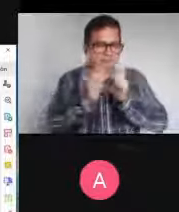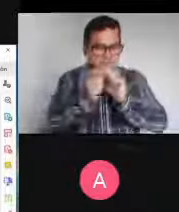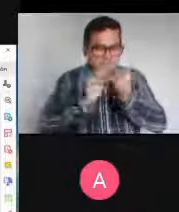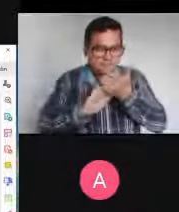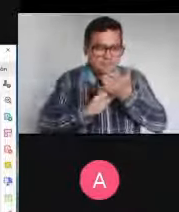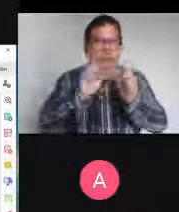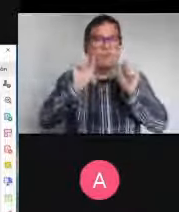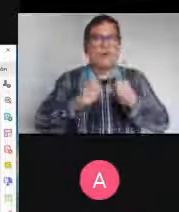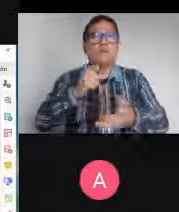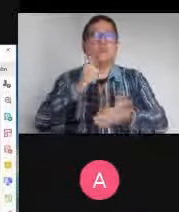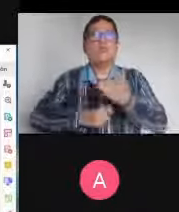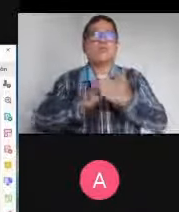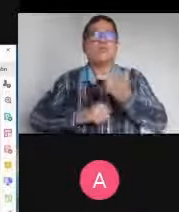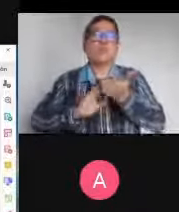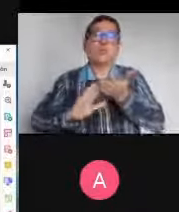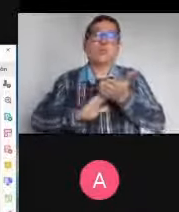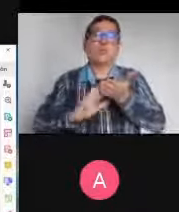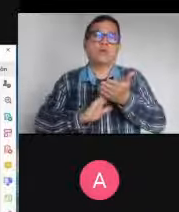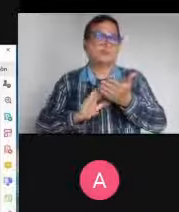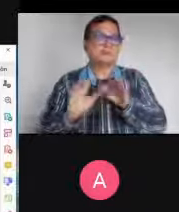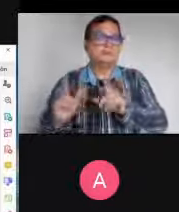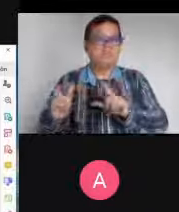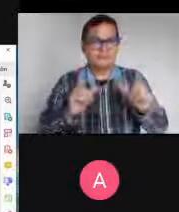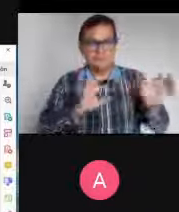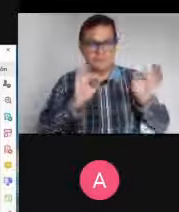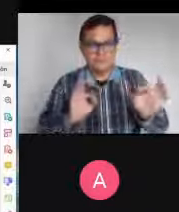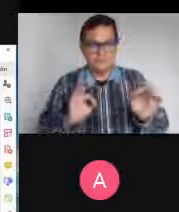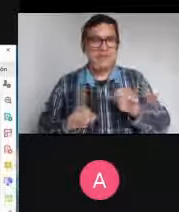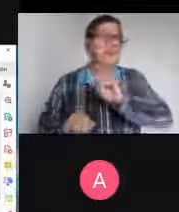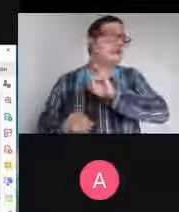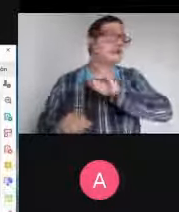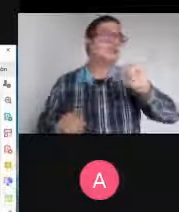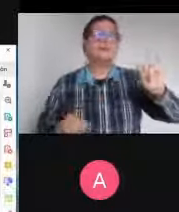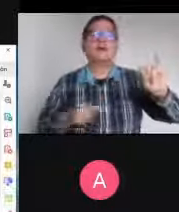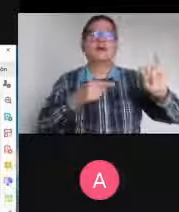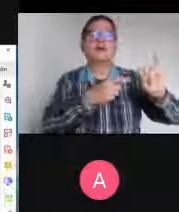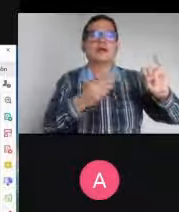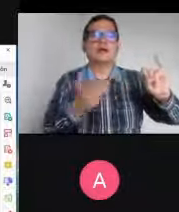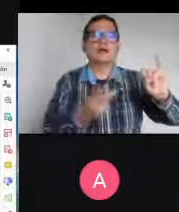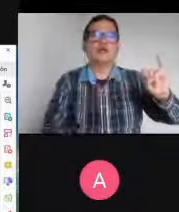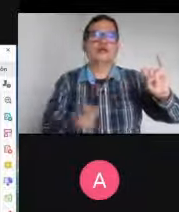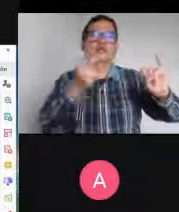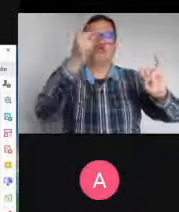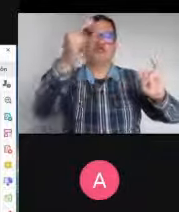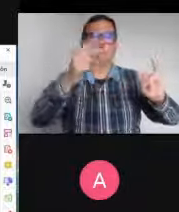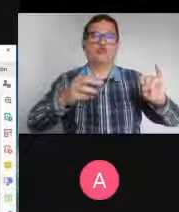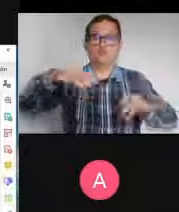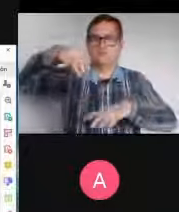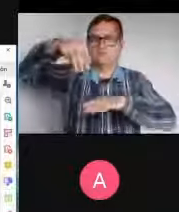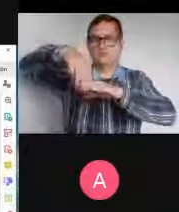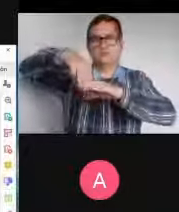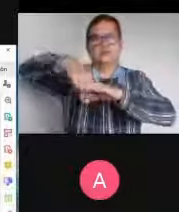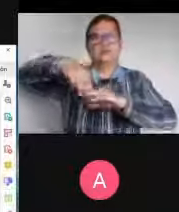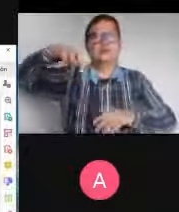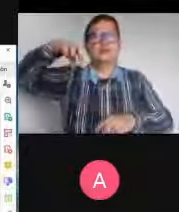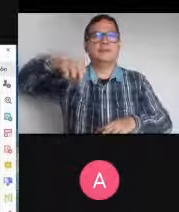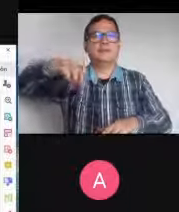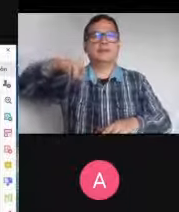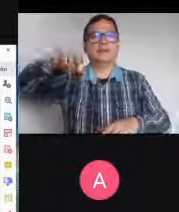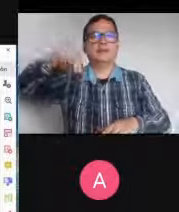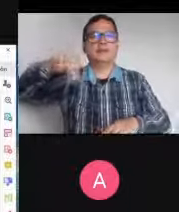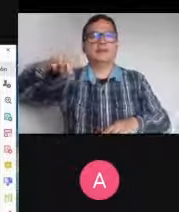rectificador. ¿Listos? Entonces, en la parte izquierda, pues vamos a ver, hay dos tipos de transistores. Está el PNP